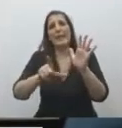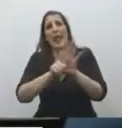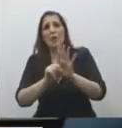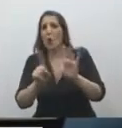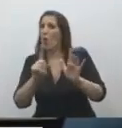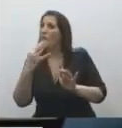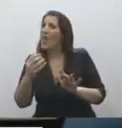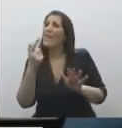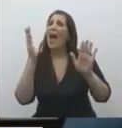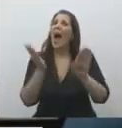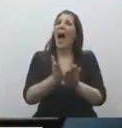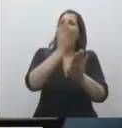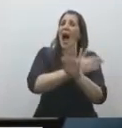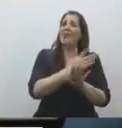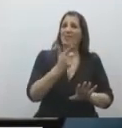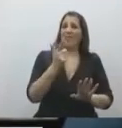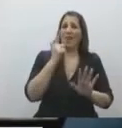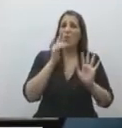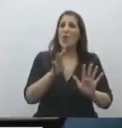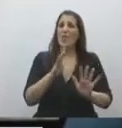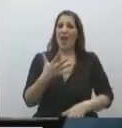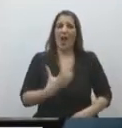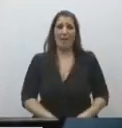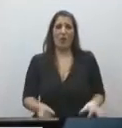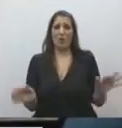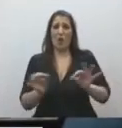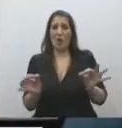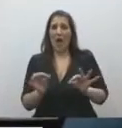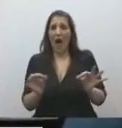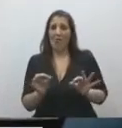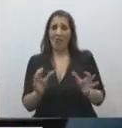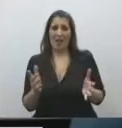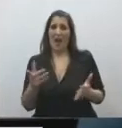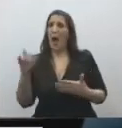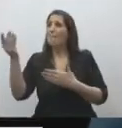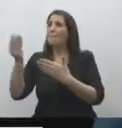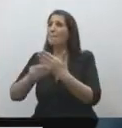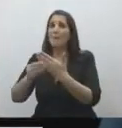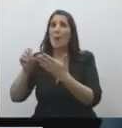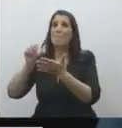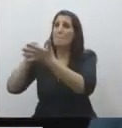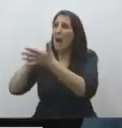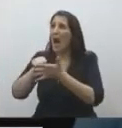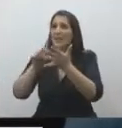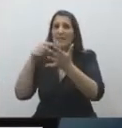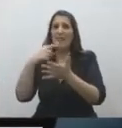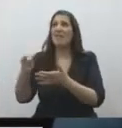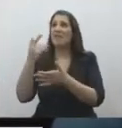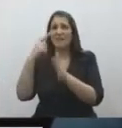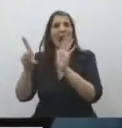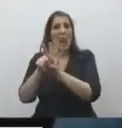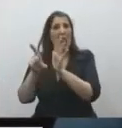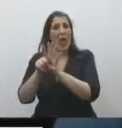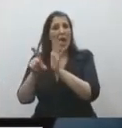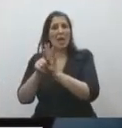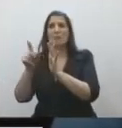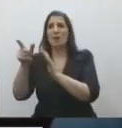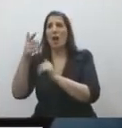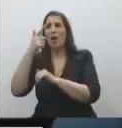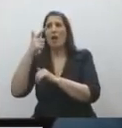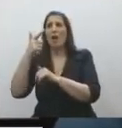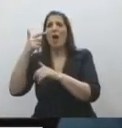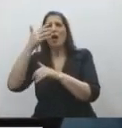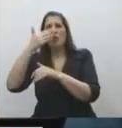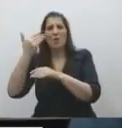muchos chicos, hay mucha gente que está desolada porque no encuentra oportunidades. Y aparte es lo mismo que estudia, que el que no estudia, que